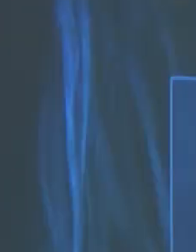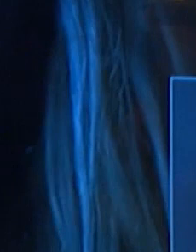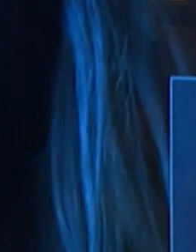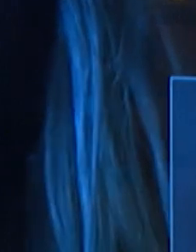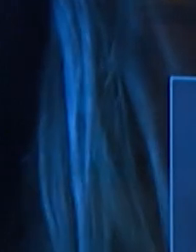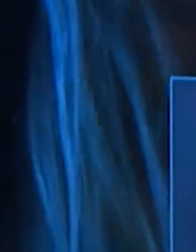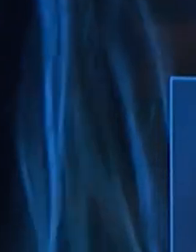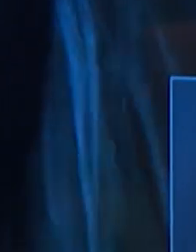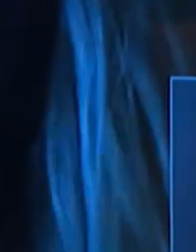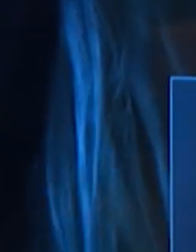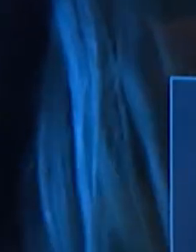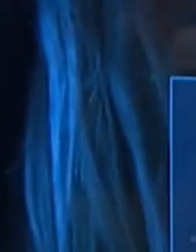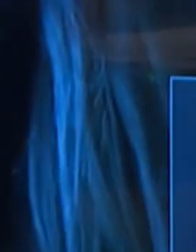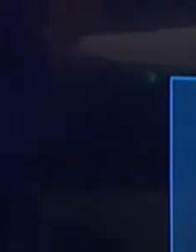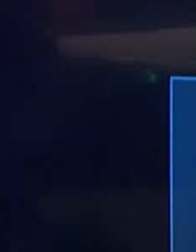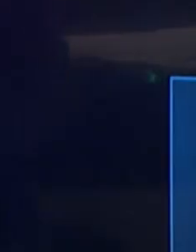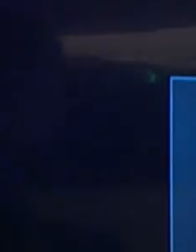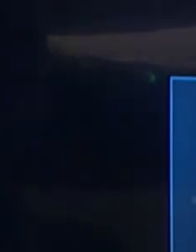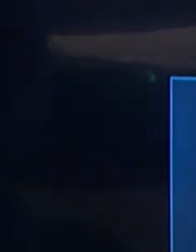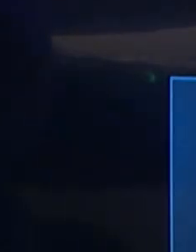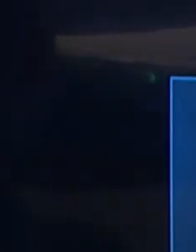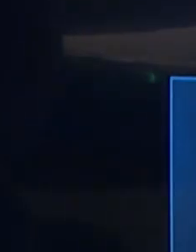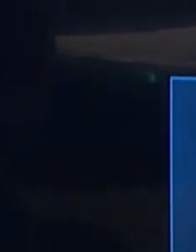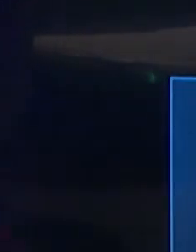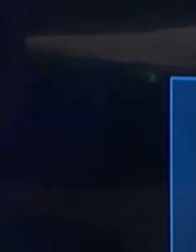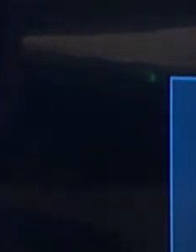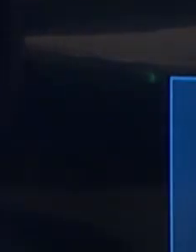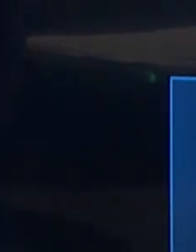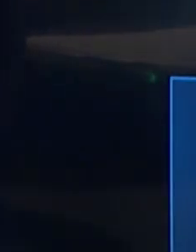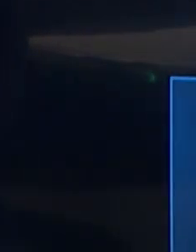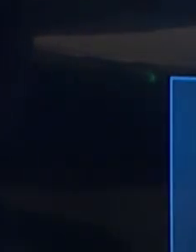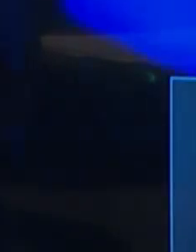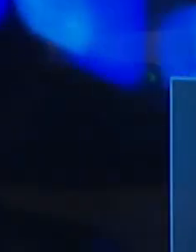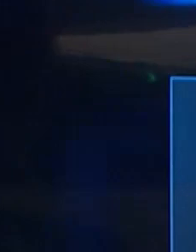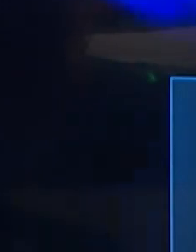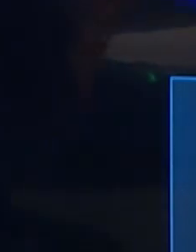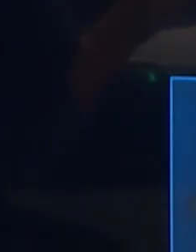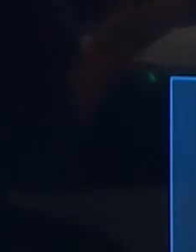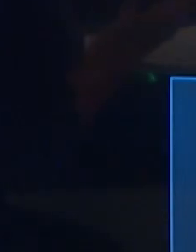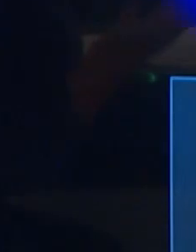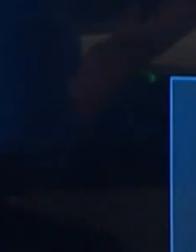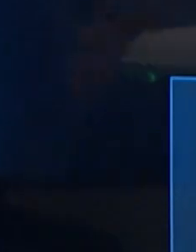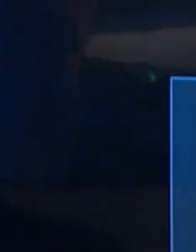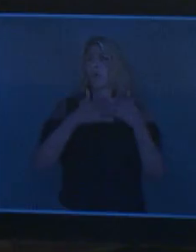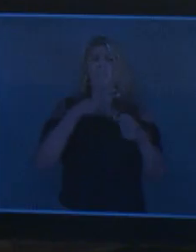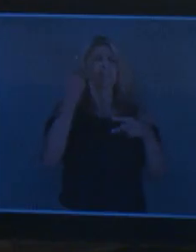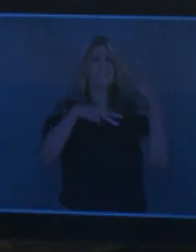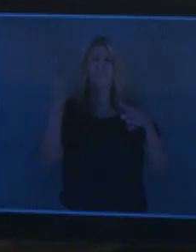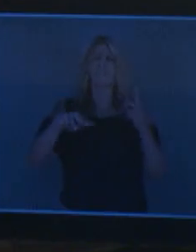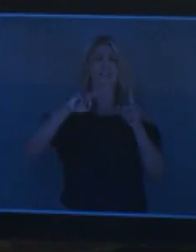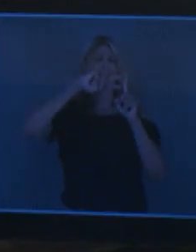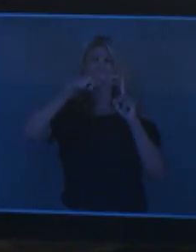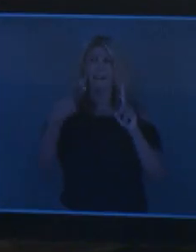bueno estamos ya con patricia carpeta ella es presidenta del movimiento latinoamericano de madres de hijos del gt secretaria de